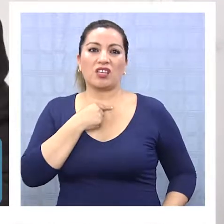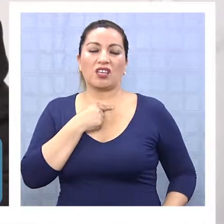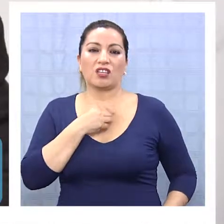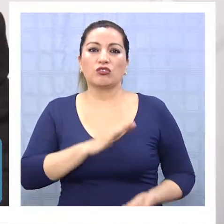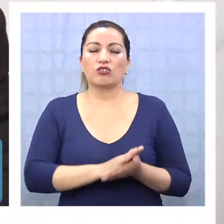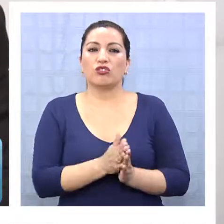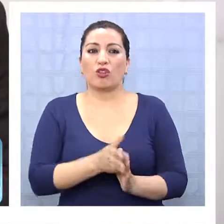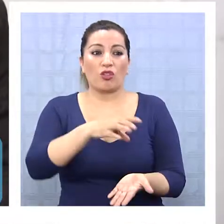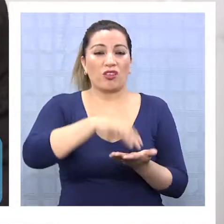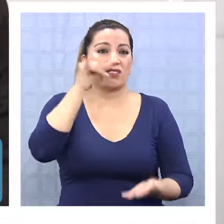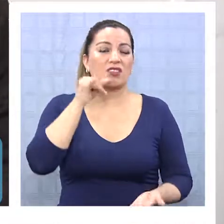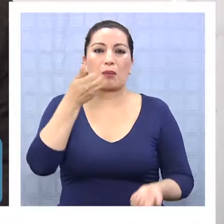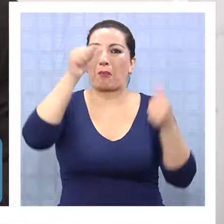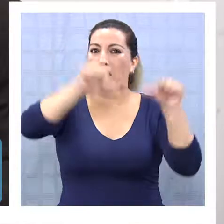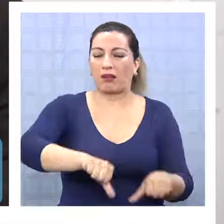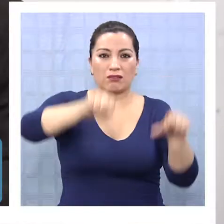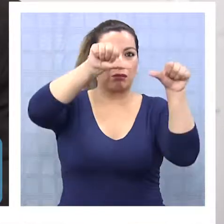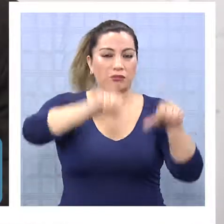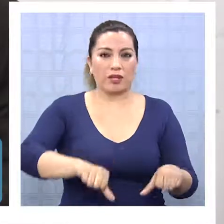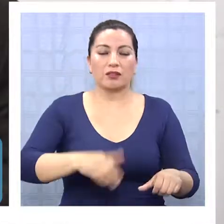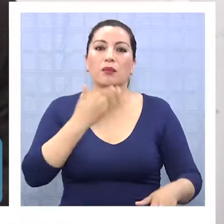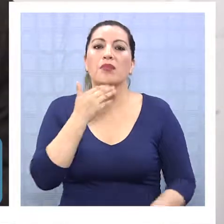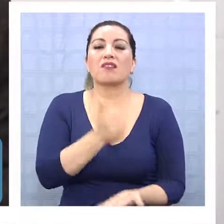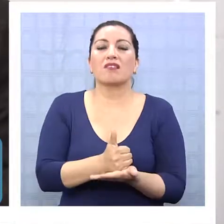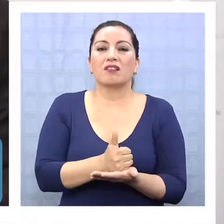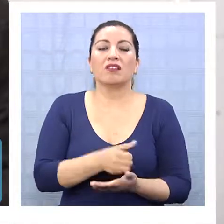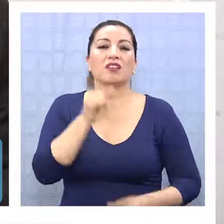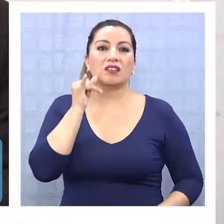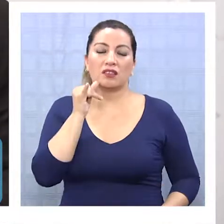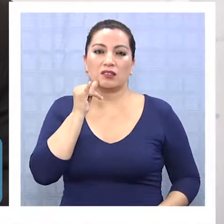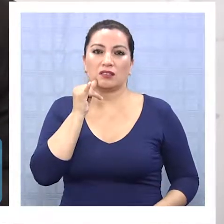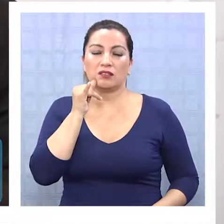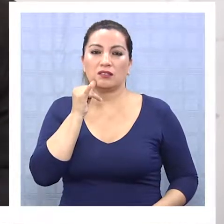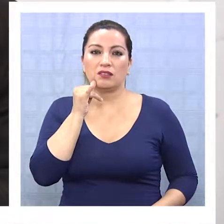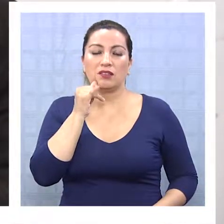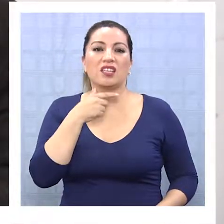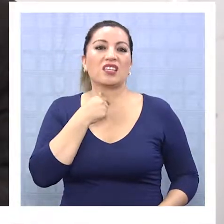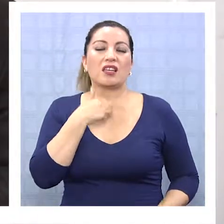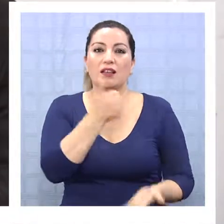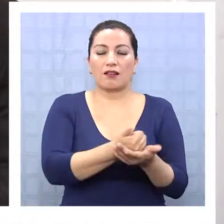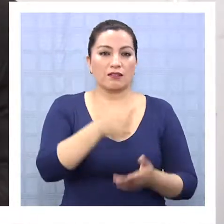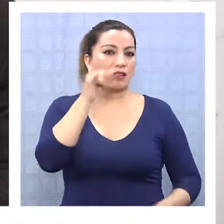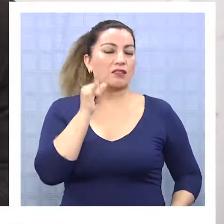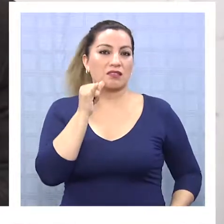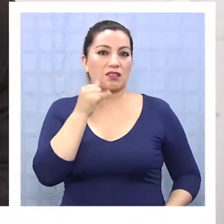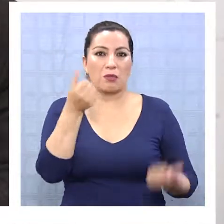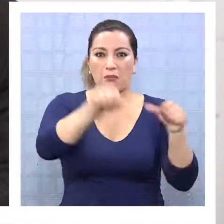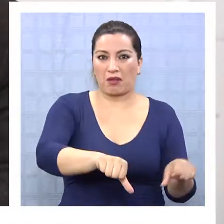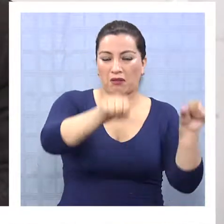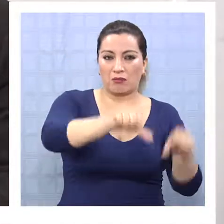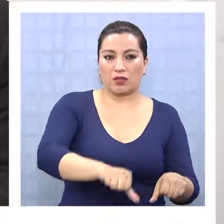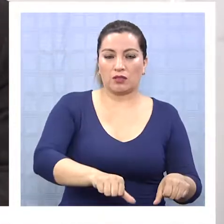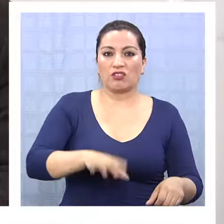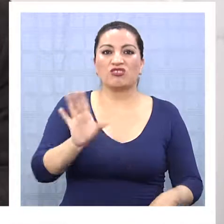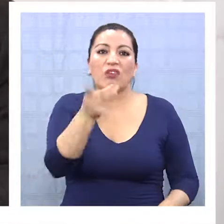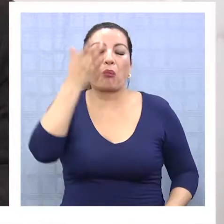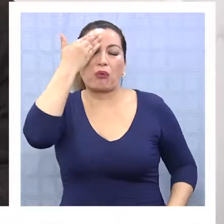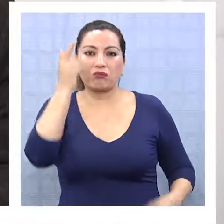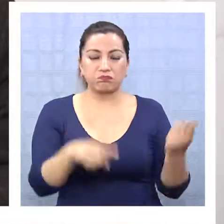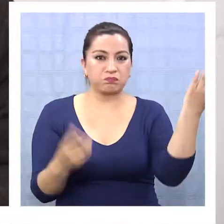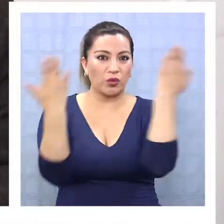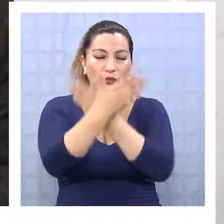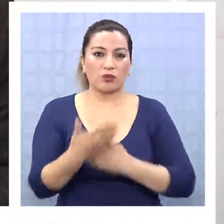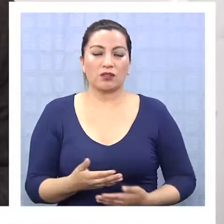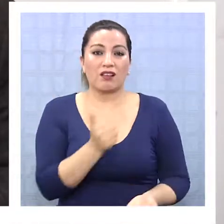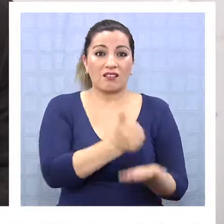quiere es que le vaya mal a la ciudad de Iquique para que le vaya mal al alcalde de Iquique. O sea, quiere que le vaya mal al alcalde de Iquique y no se dan cuenta que si le va mal al